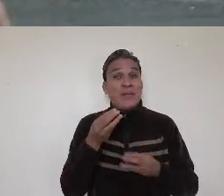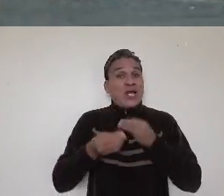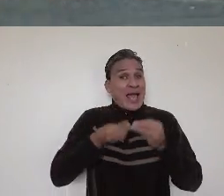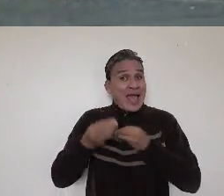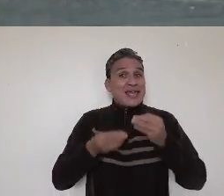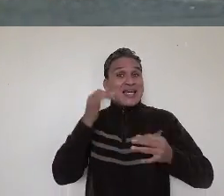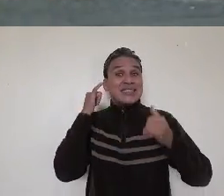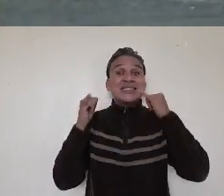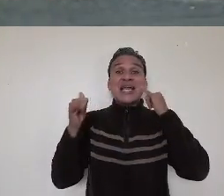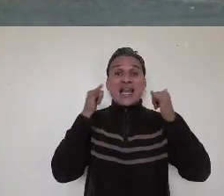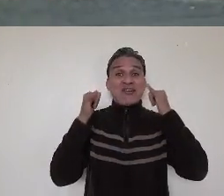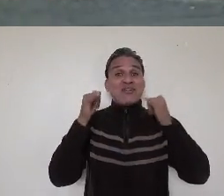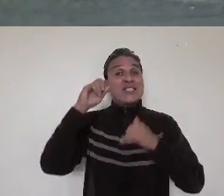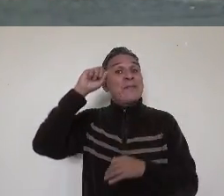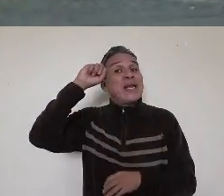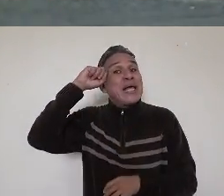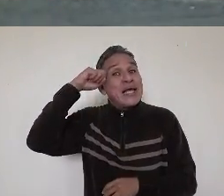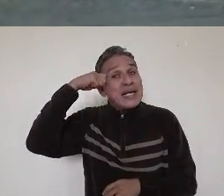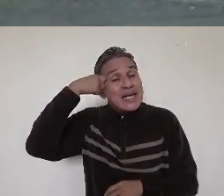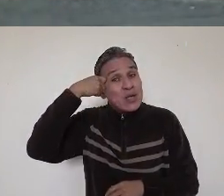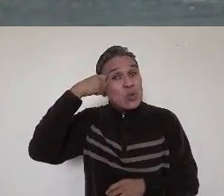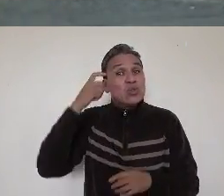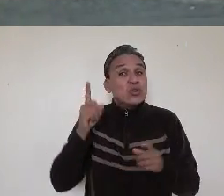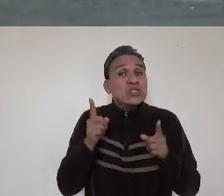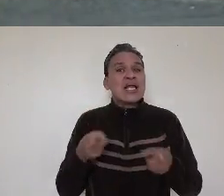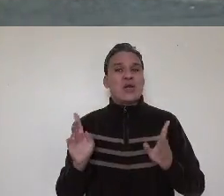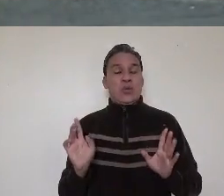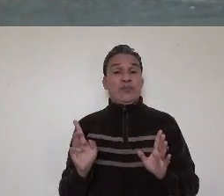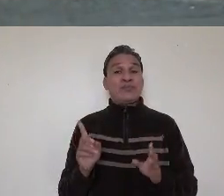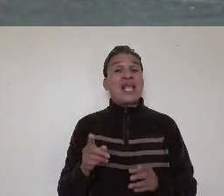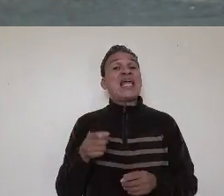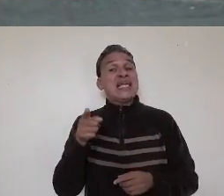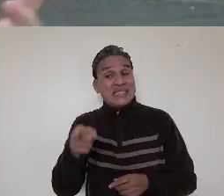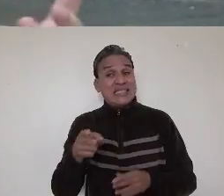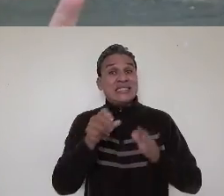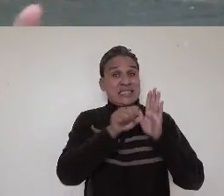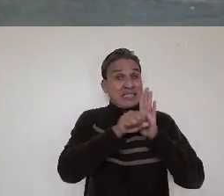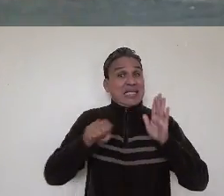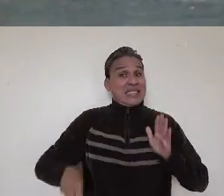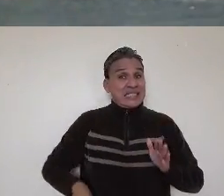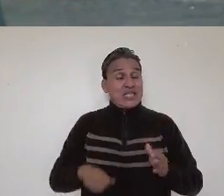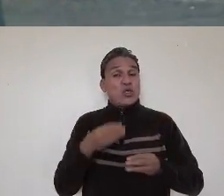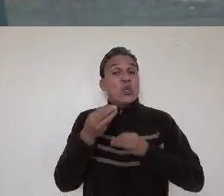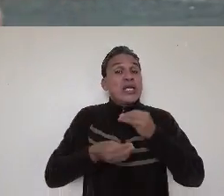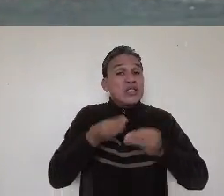fiesta para reconocer algo. Y este señor, pues, hizo una fiesta porque su hijo se casaba.